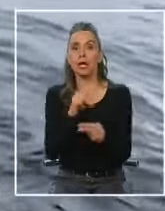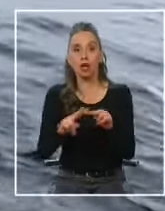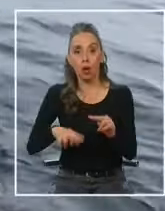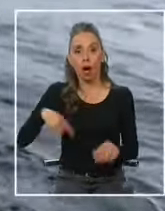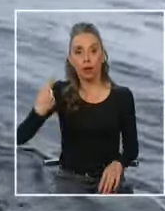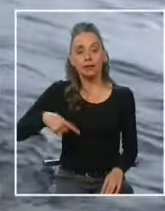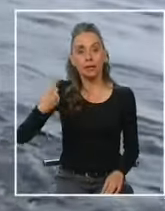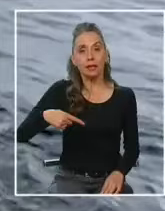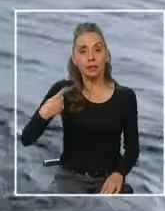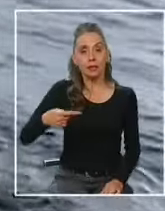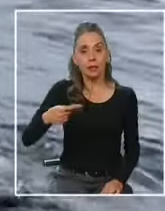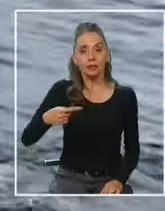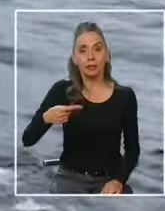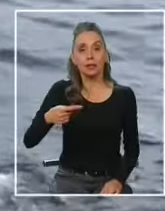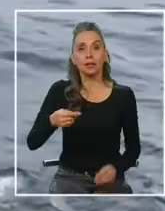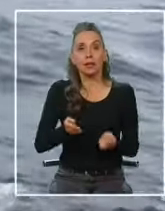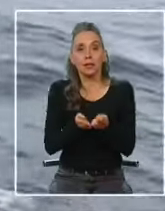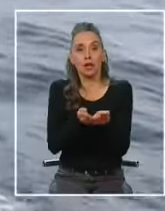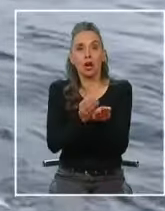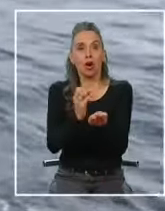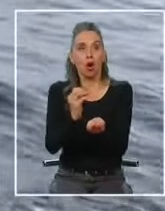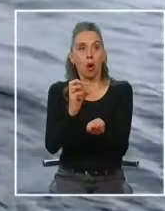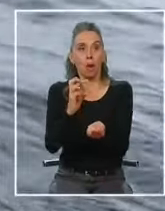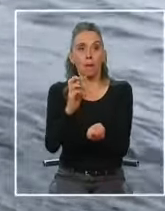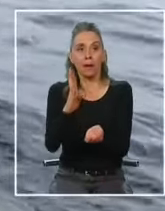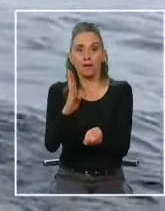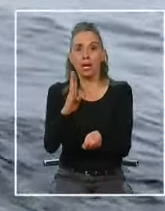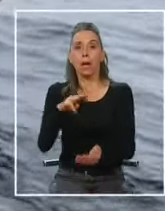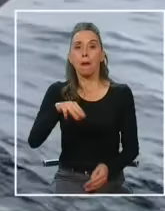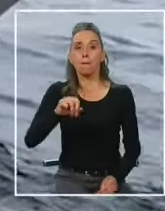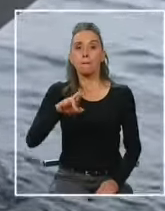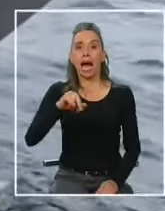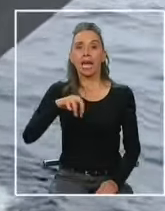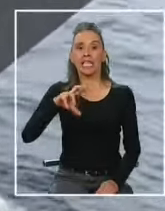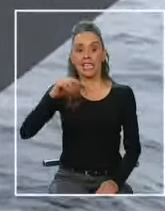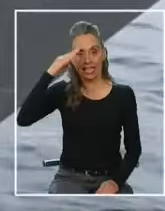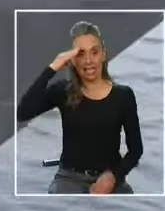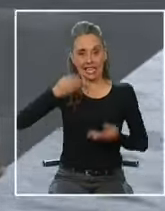como también lo hace constantemente el OPD Marinero Fuente Alba.